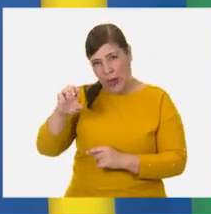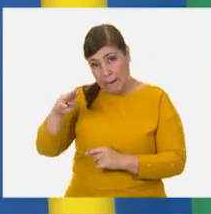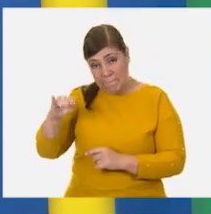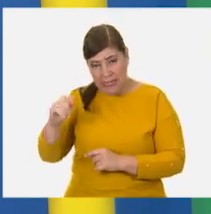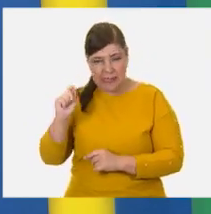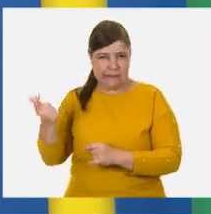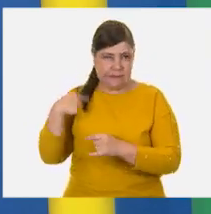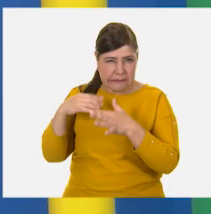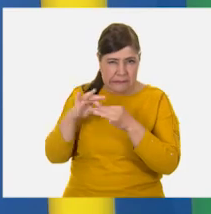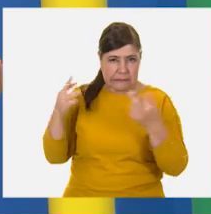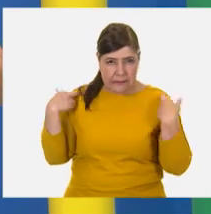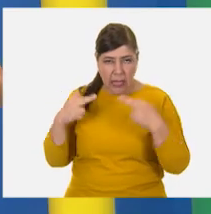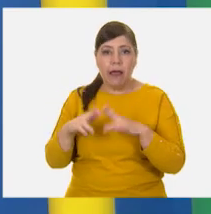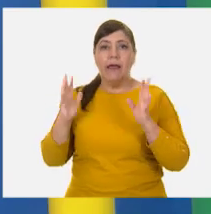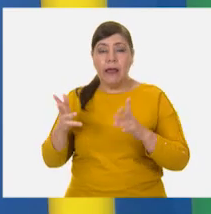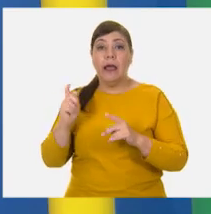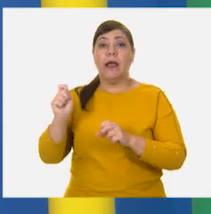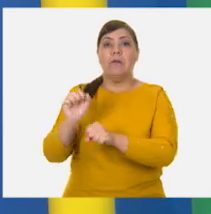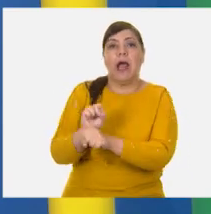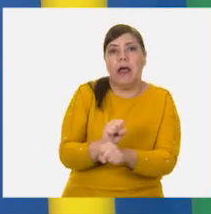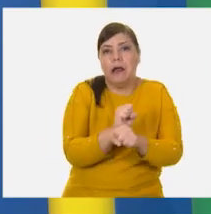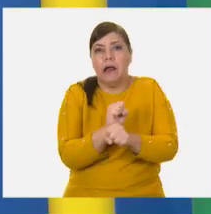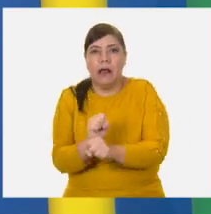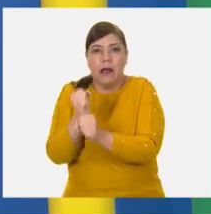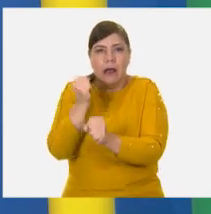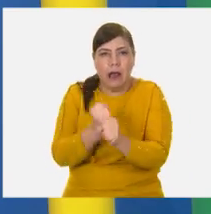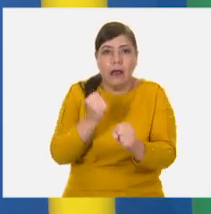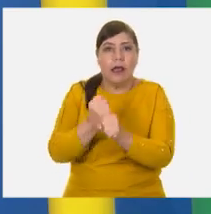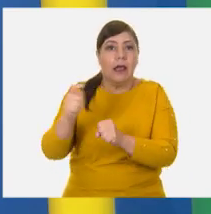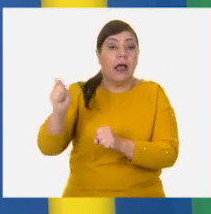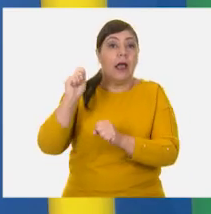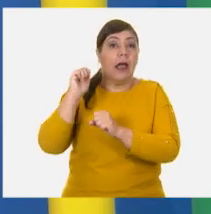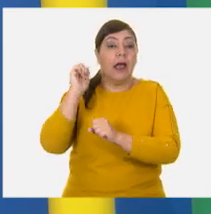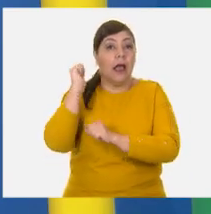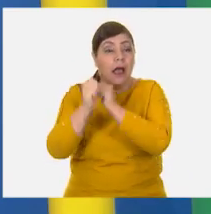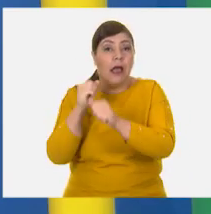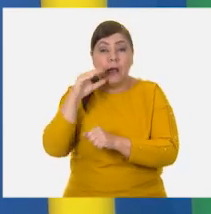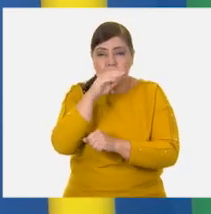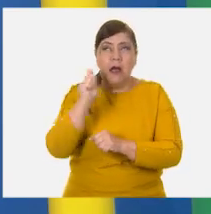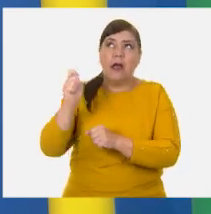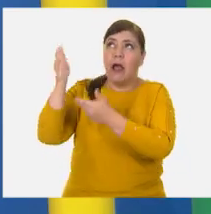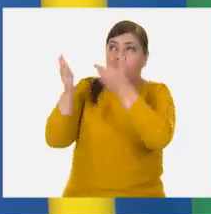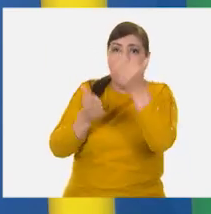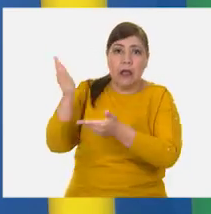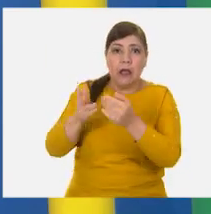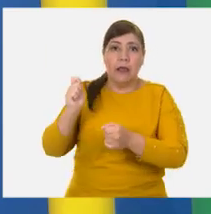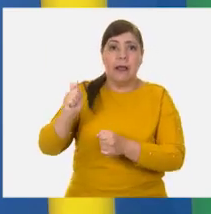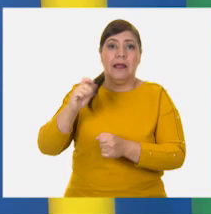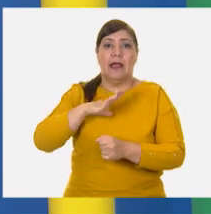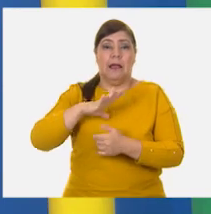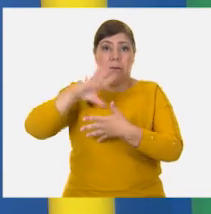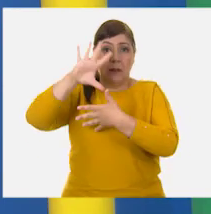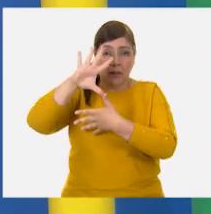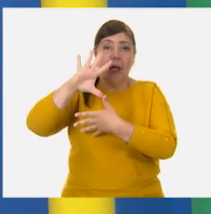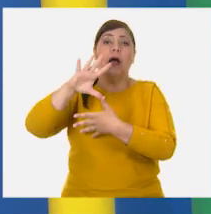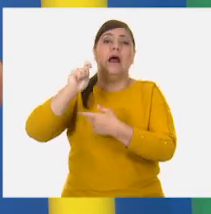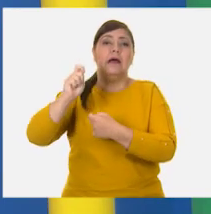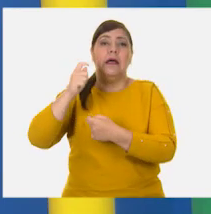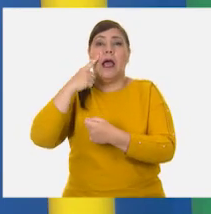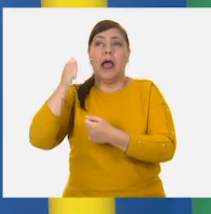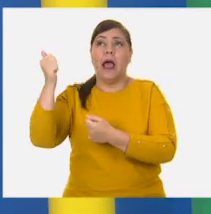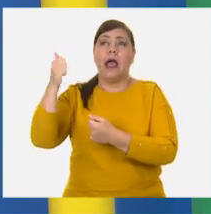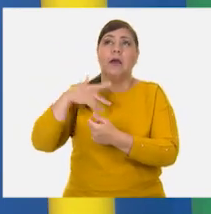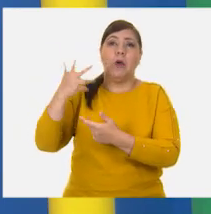dijimos que fueron los esclavos africanos que llegaron a América durante el virreinato, quienes habrían traído las